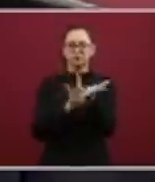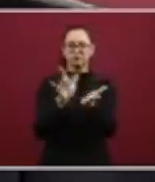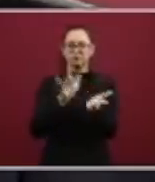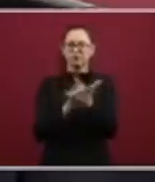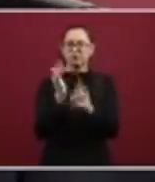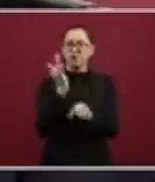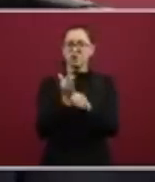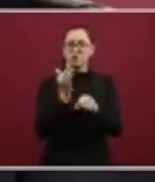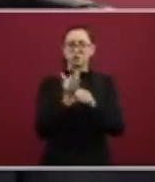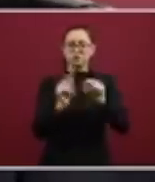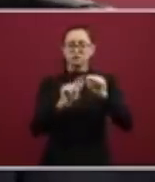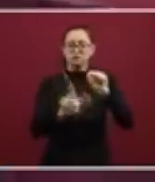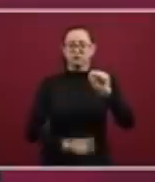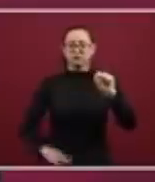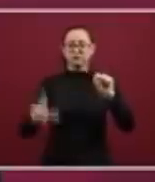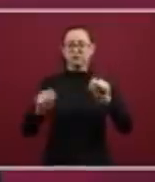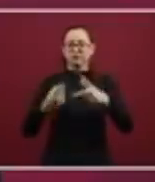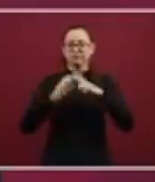nacional